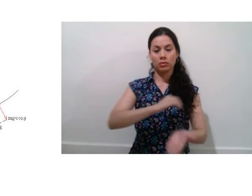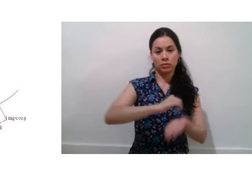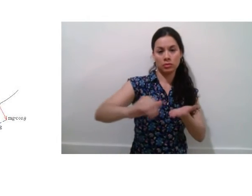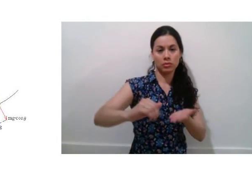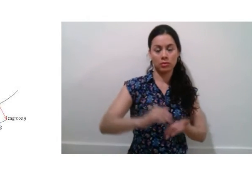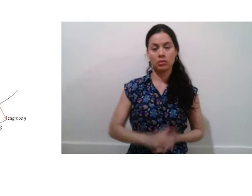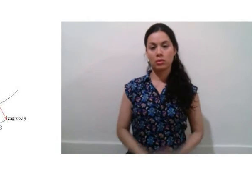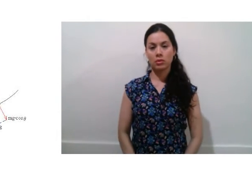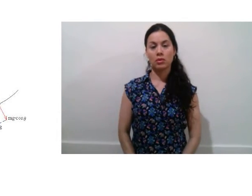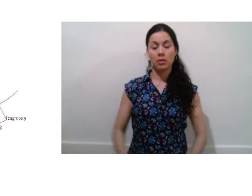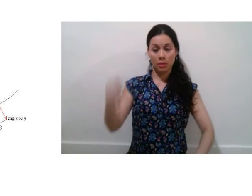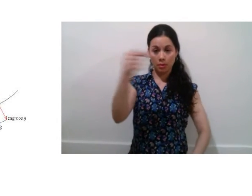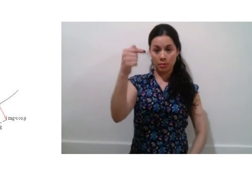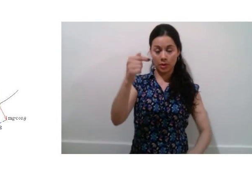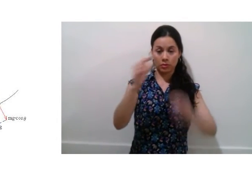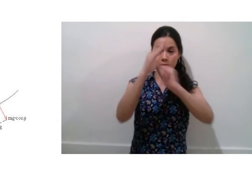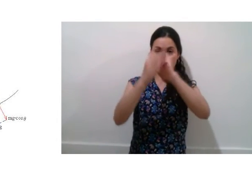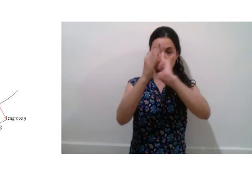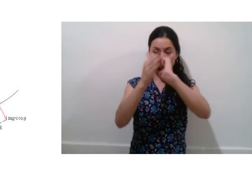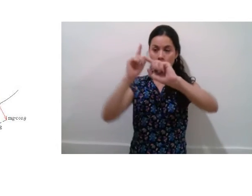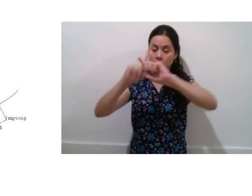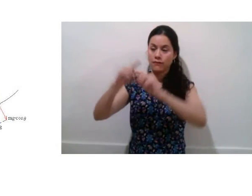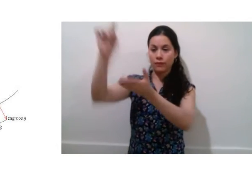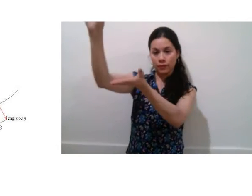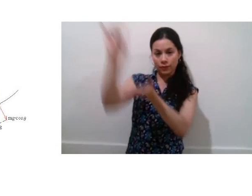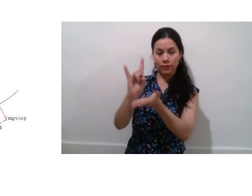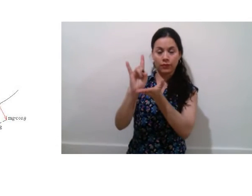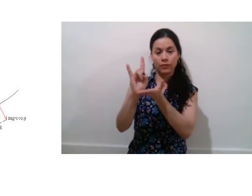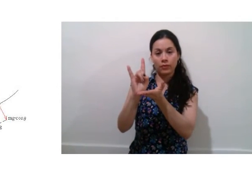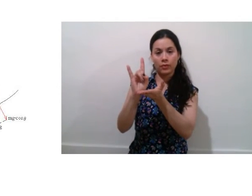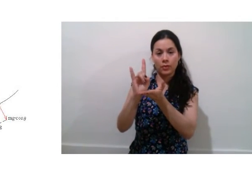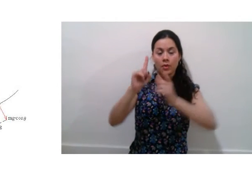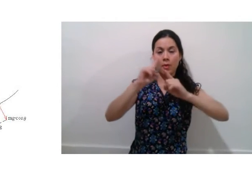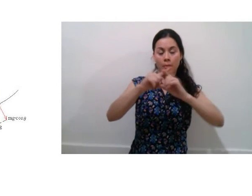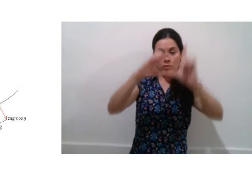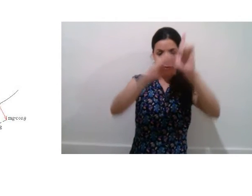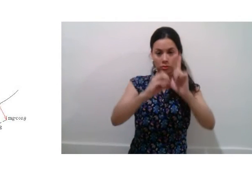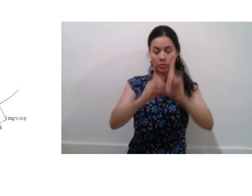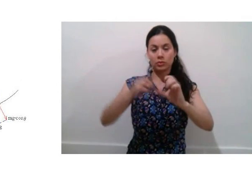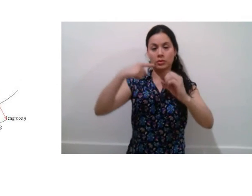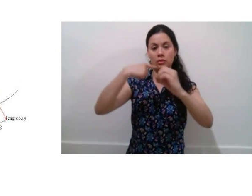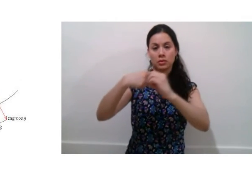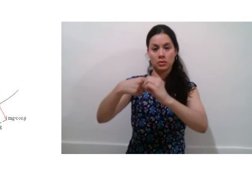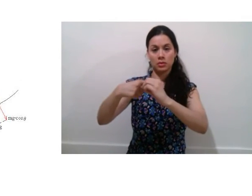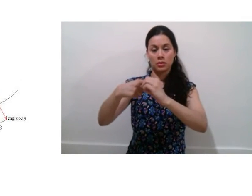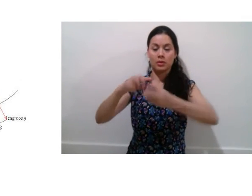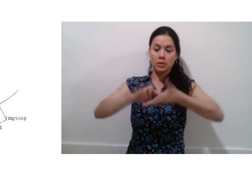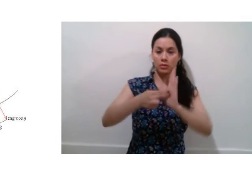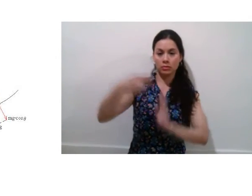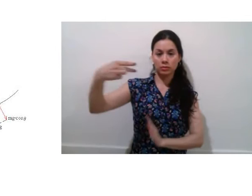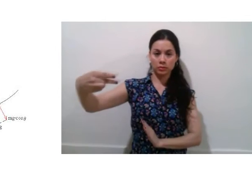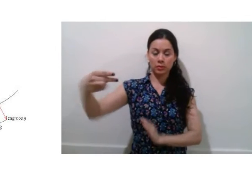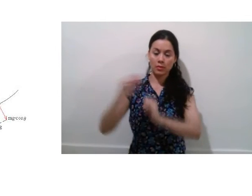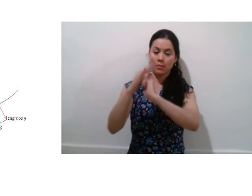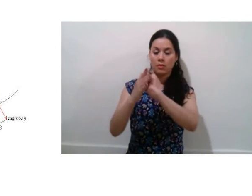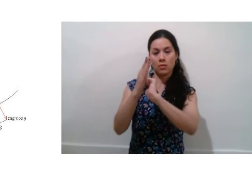quedándonos menos la masa por la gravedad por el seno de teta es igual a